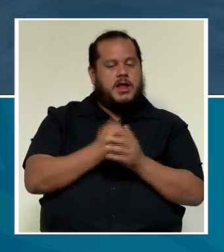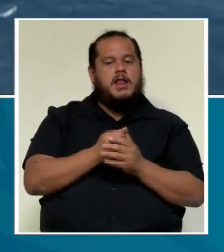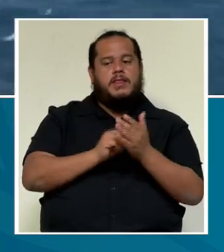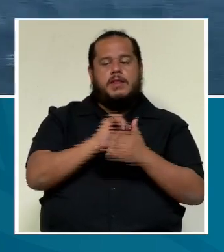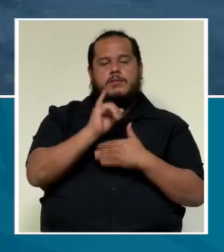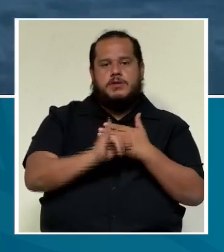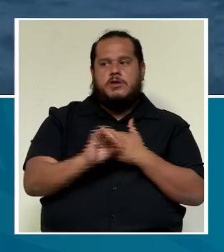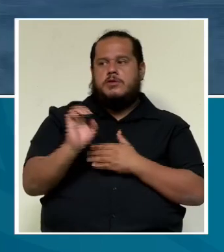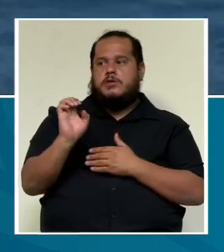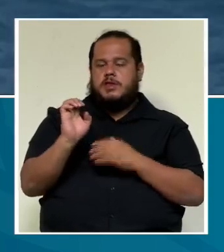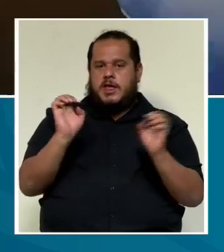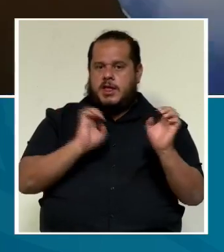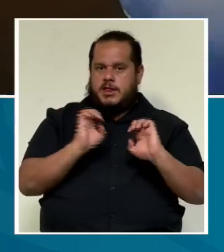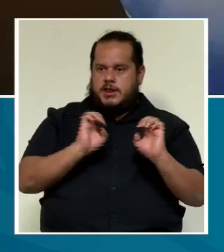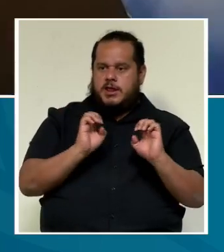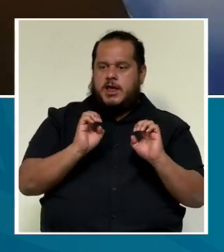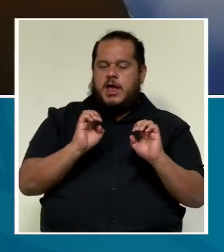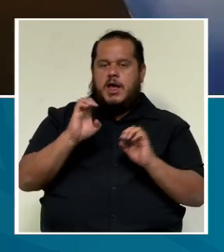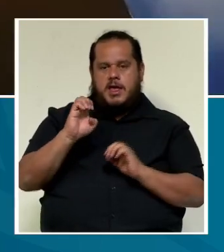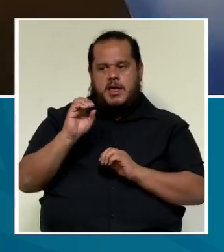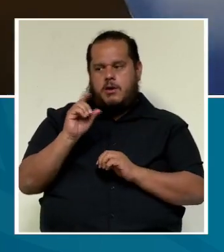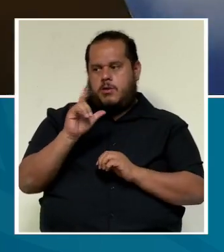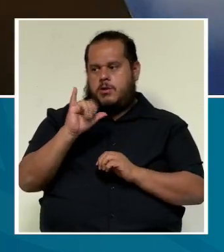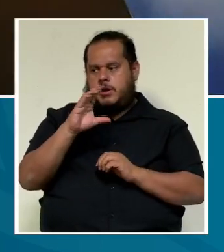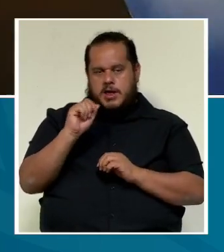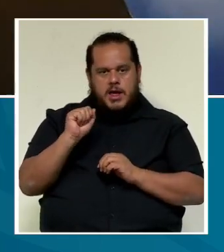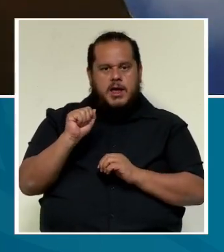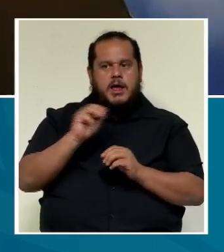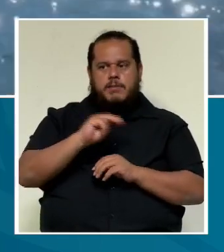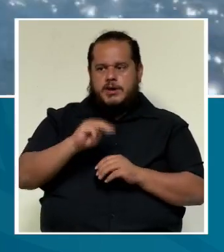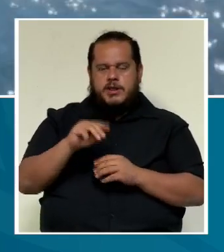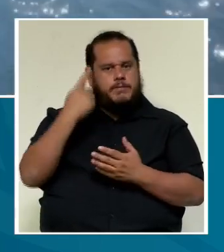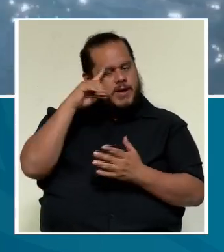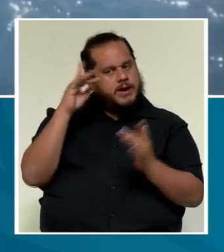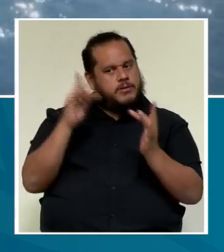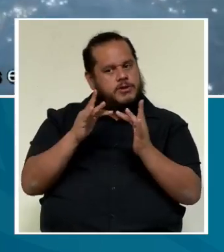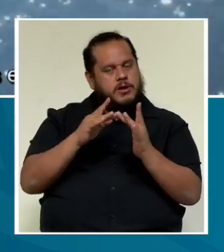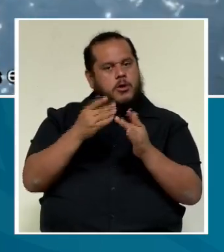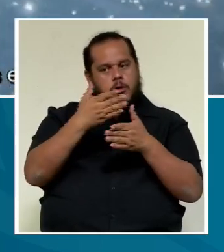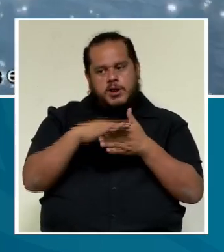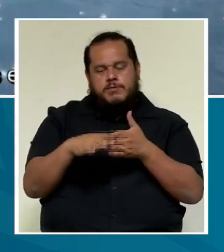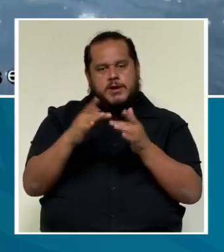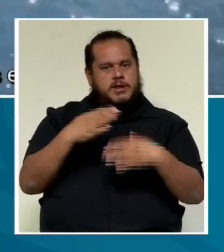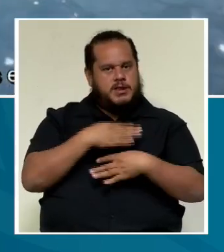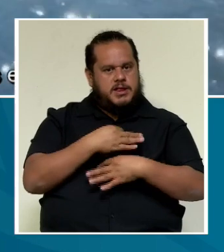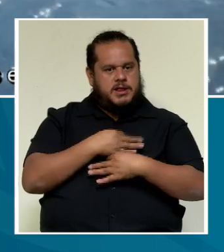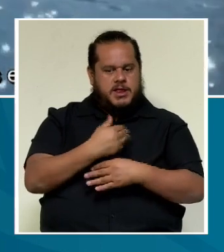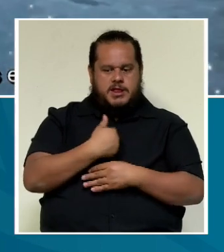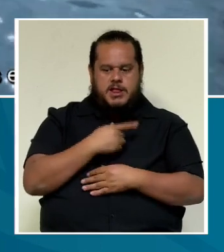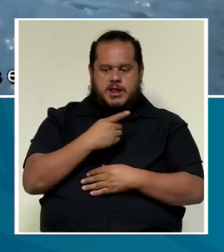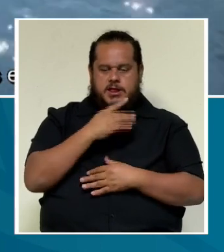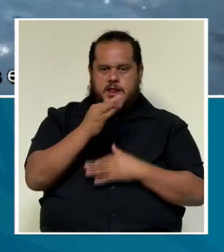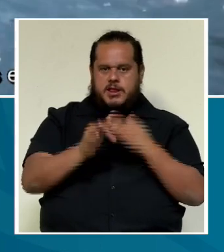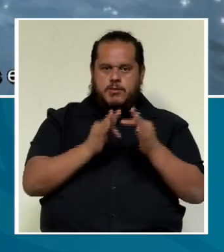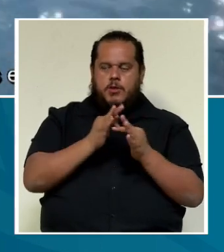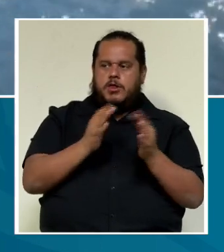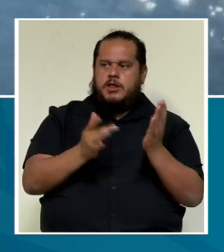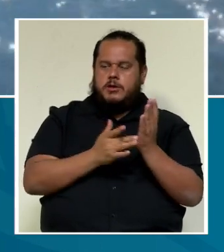proyectos de energía eólica marina para hacer el contacto con las partes interesadas, explicar este tipo de tecnologías,